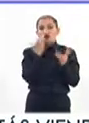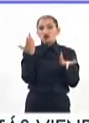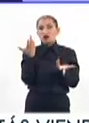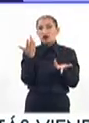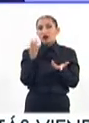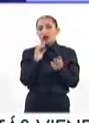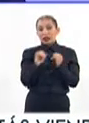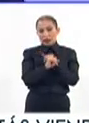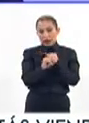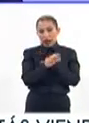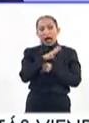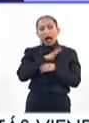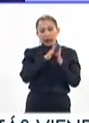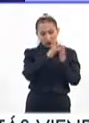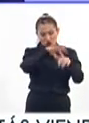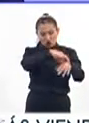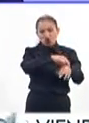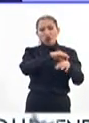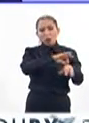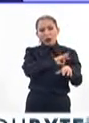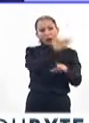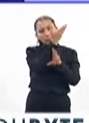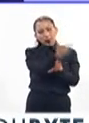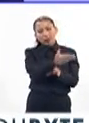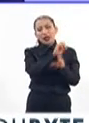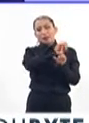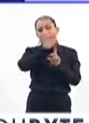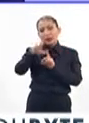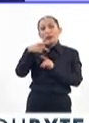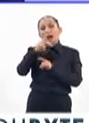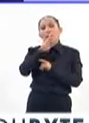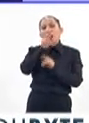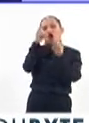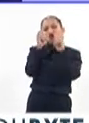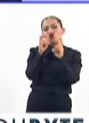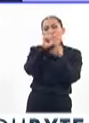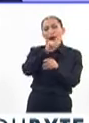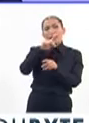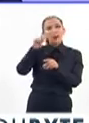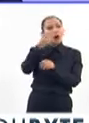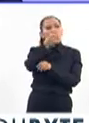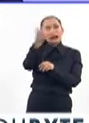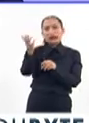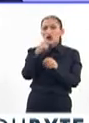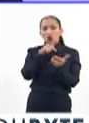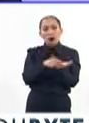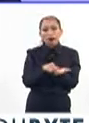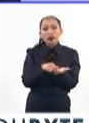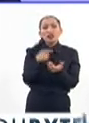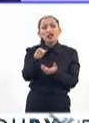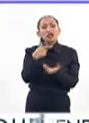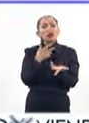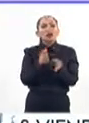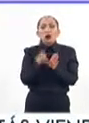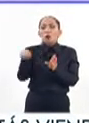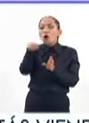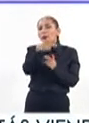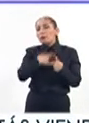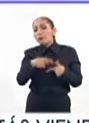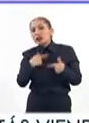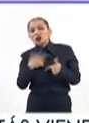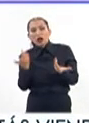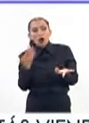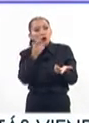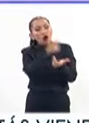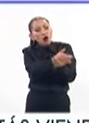digital, ¿no? Sí existe el libro físicamente, se puede pedir por envío, pero lo puedes descargar desde cualquier sitio. Y esto un poco respondiendo a cómo la